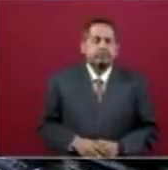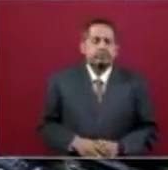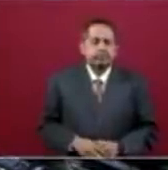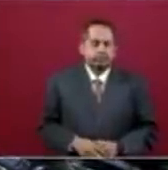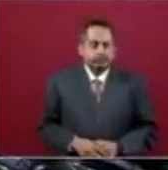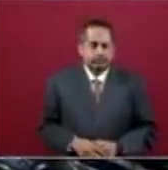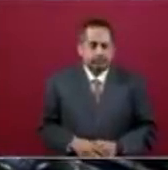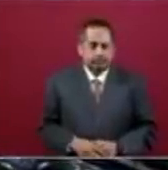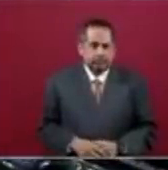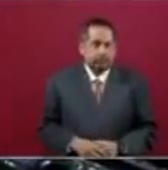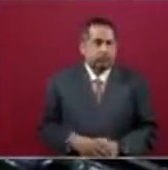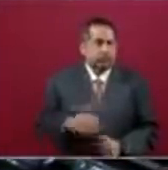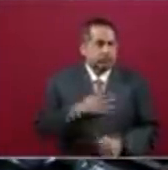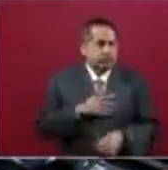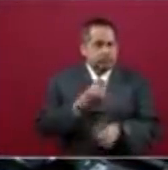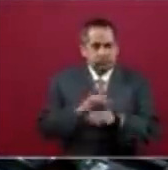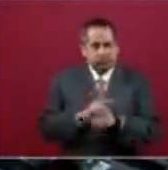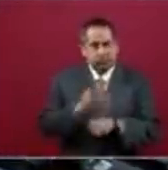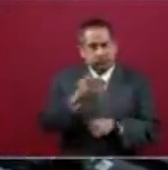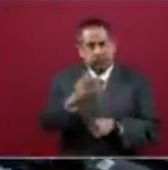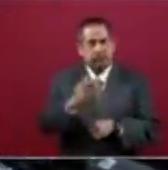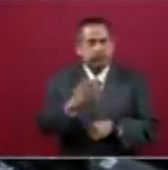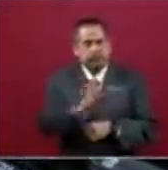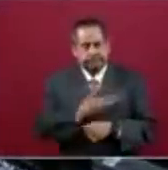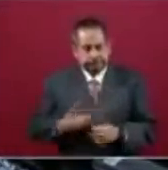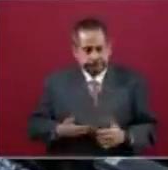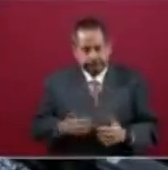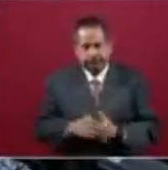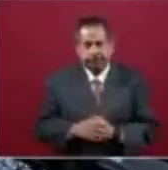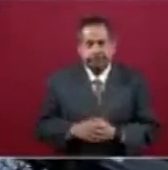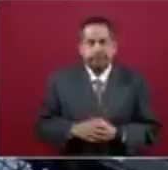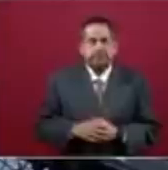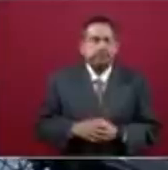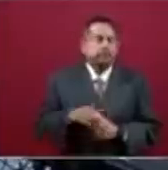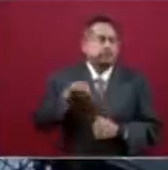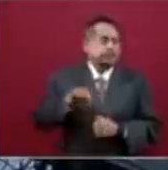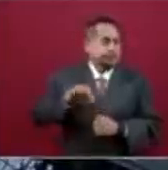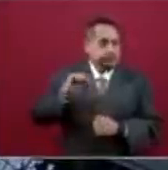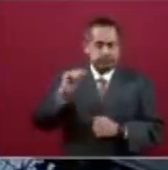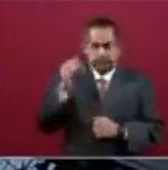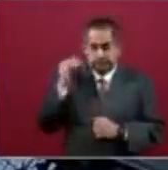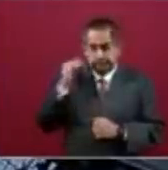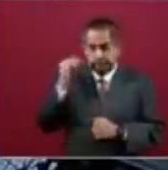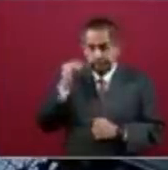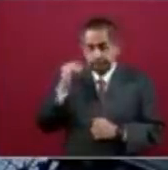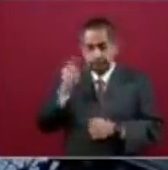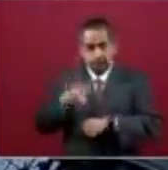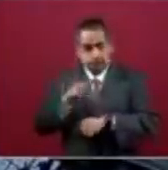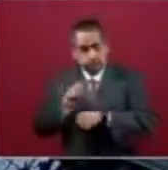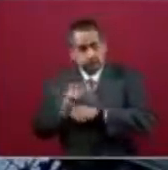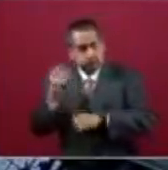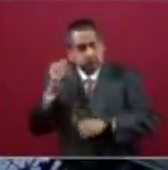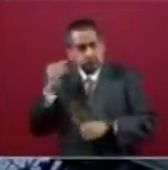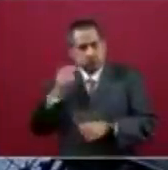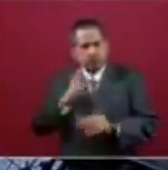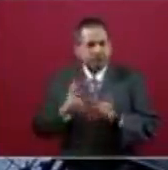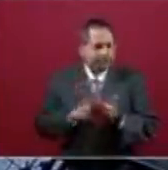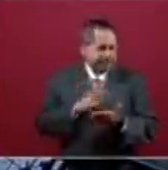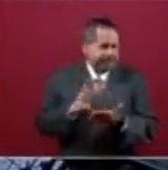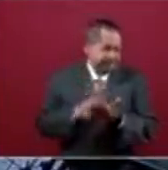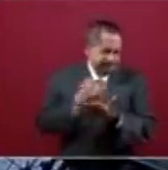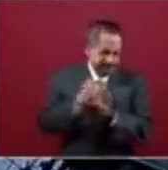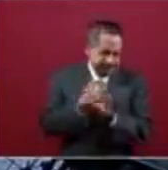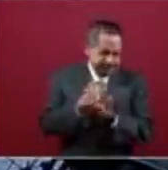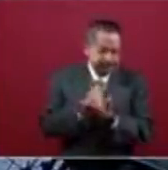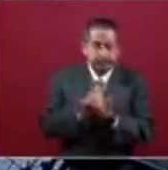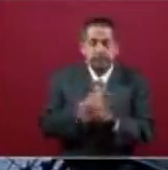Buenos días, Daniela Pastrana, de Pie de Página. Presidente, ha habido en los últimos días, bueno, en las últimas semanas, una insistencia